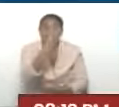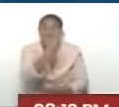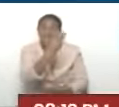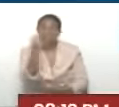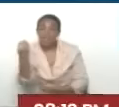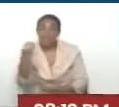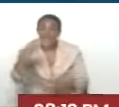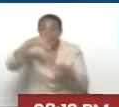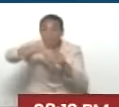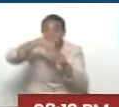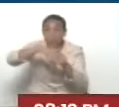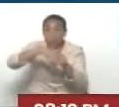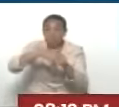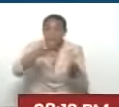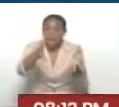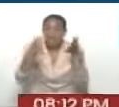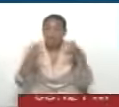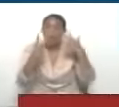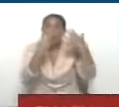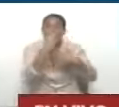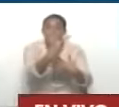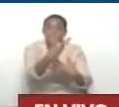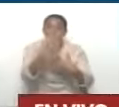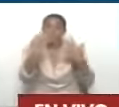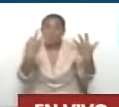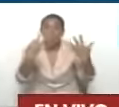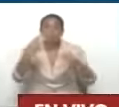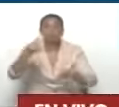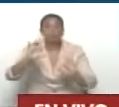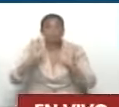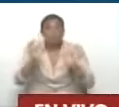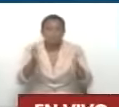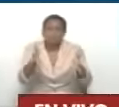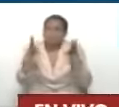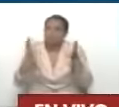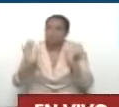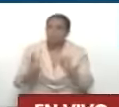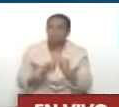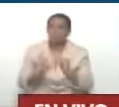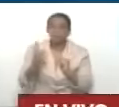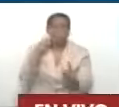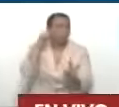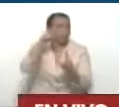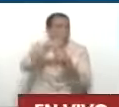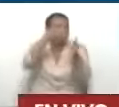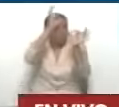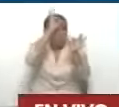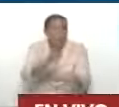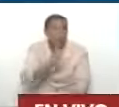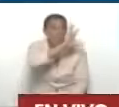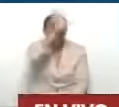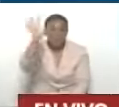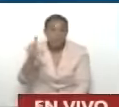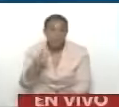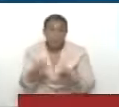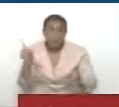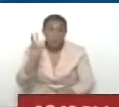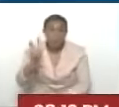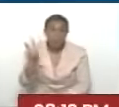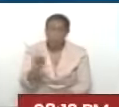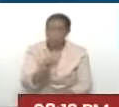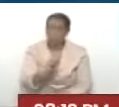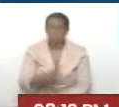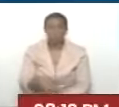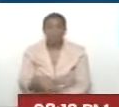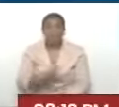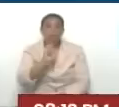28, récord mundial. Ninguna fuerza política del mundo tiene ese récord mundial. El